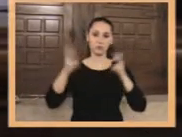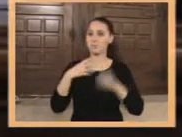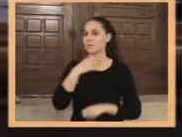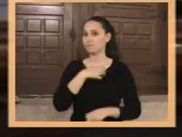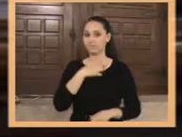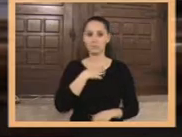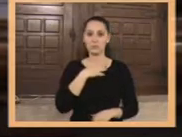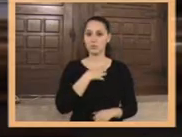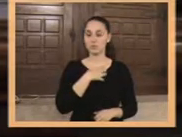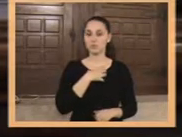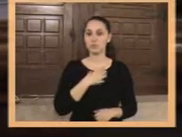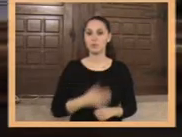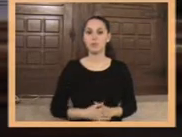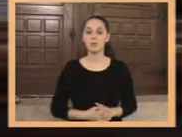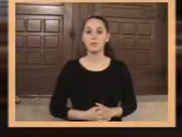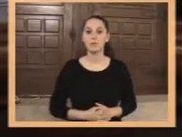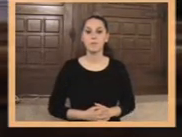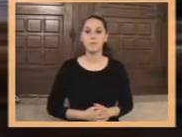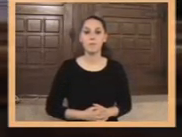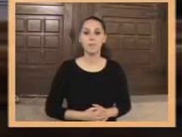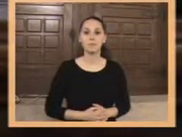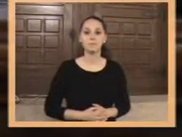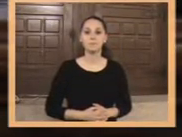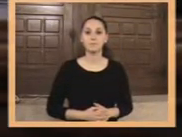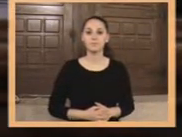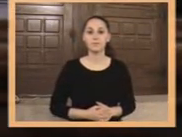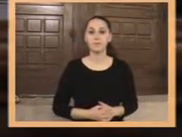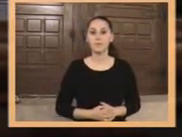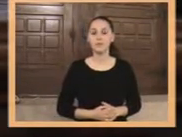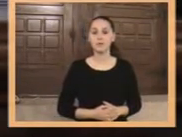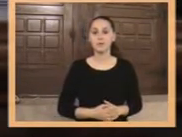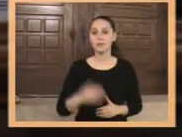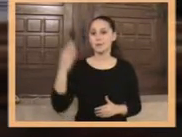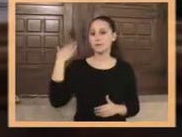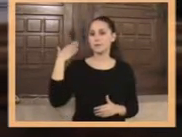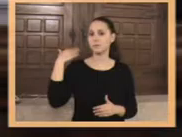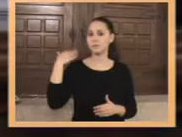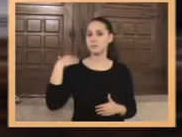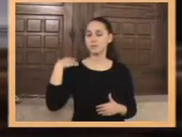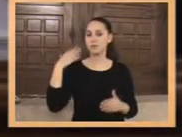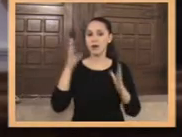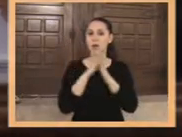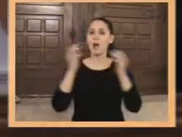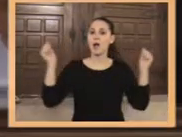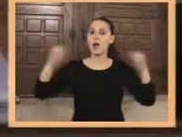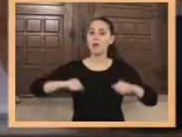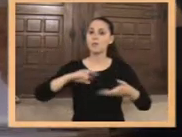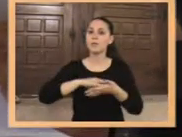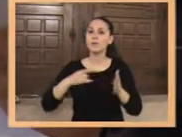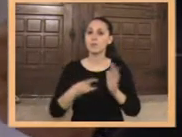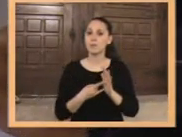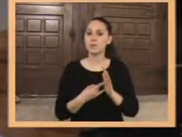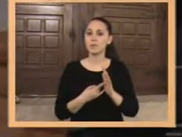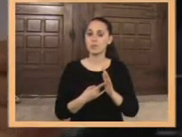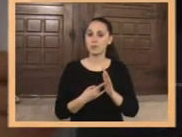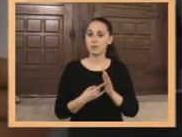y de la Unión Europea alcanzaron un principio de acuerdo para poner en marcha un programa para deportar a Turquía a